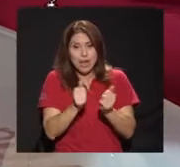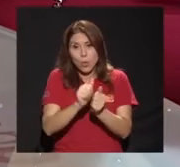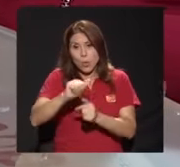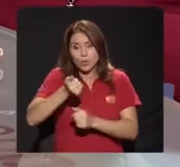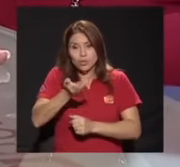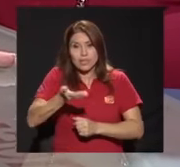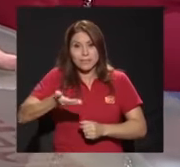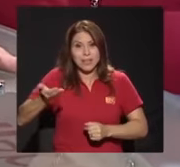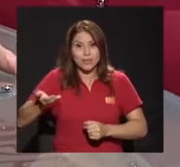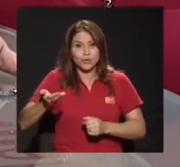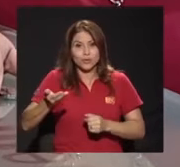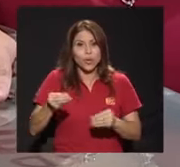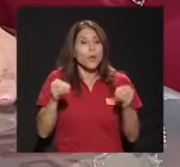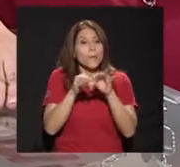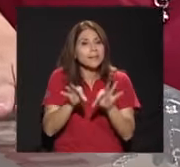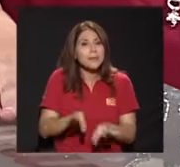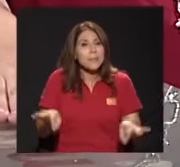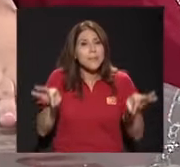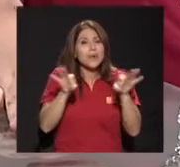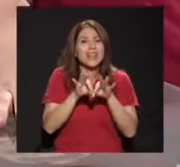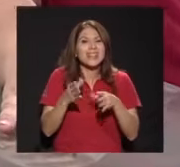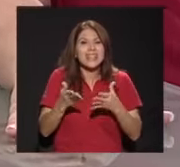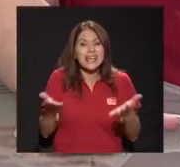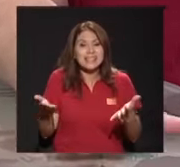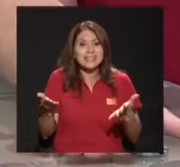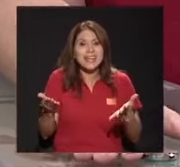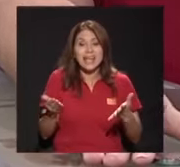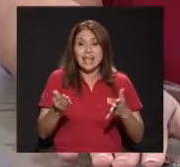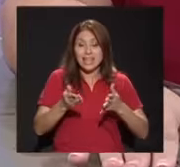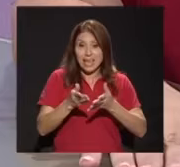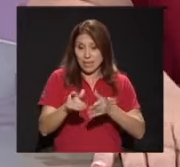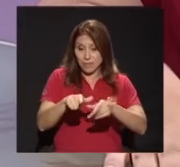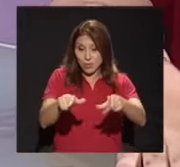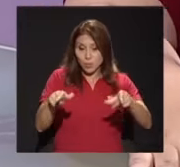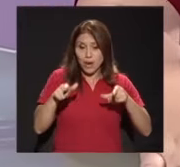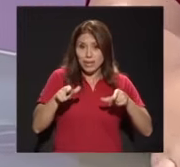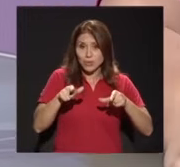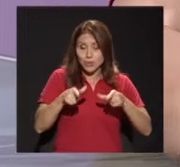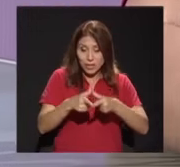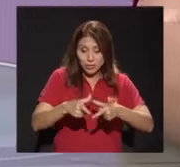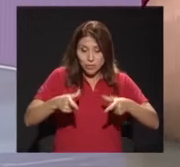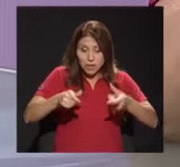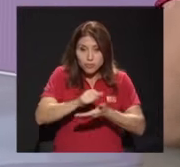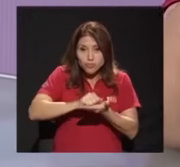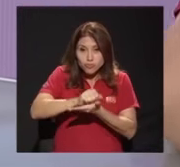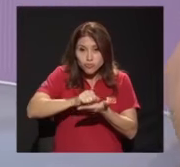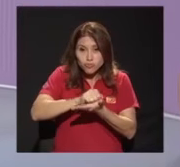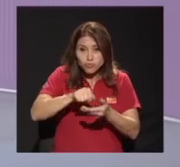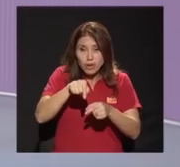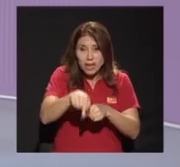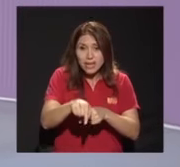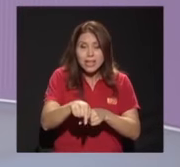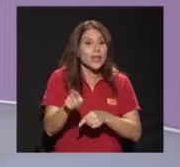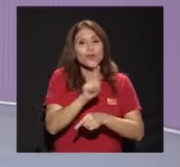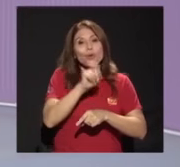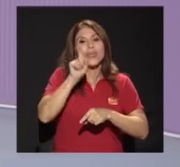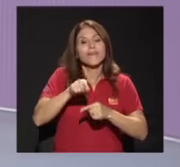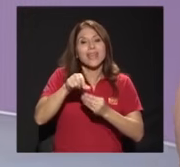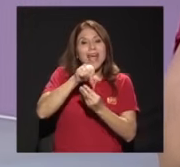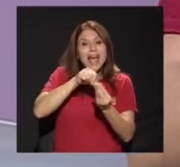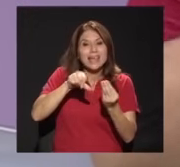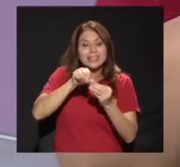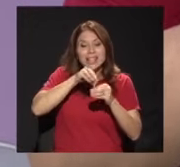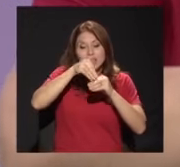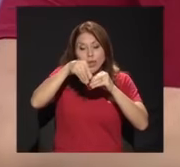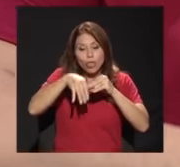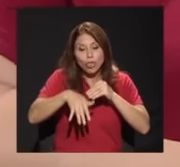verter aceites en los fregaderos. Pero además, ¿verdad?, es importante recordar que aquí estamos fortaleciendo la